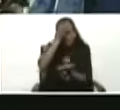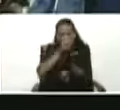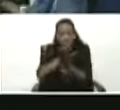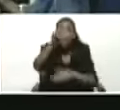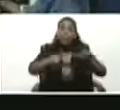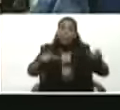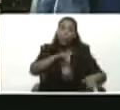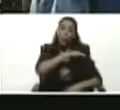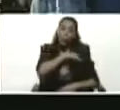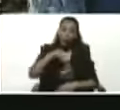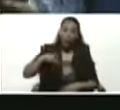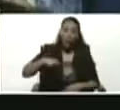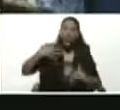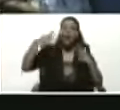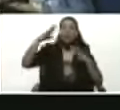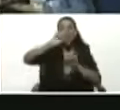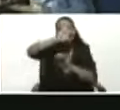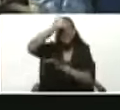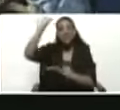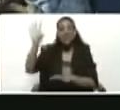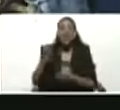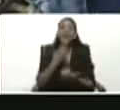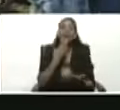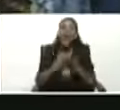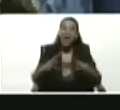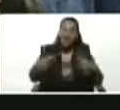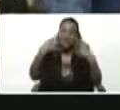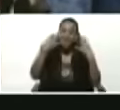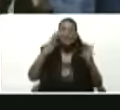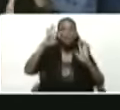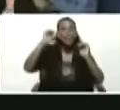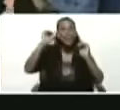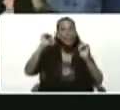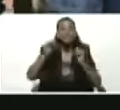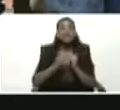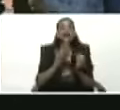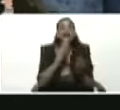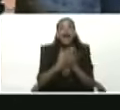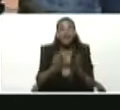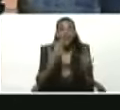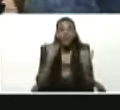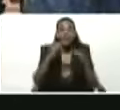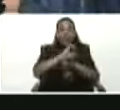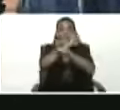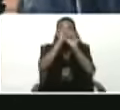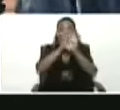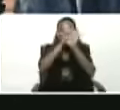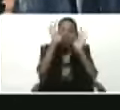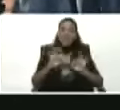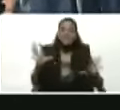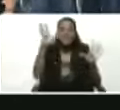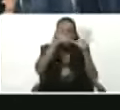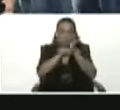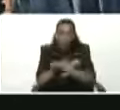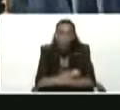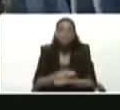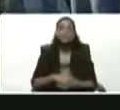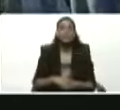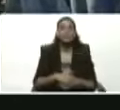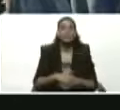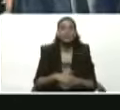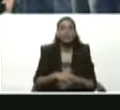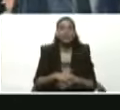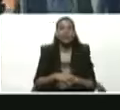gente, tiene ganado el cielo. Muchas gracias, pues. Me despido de ustedes. Muchas gracias. Feliz noche. Y que viva Ali Primera